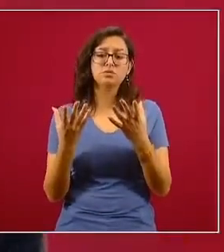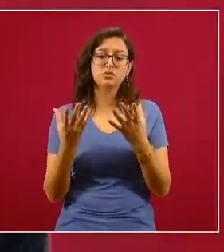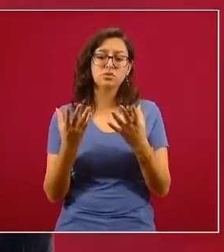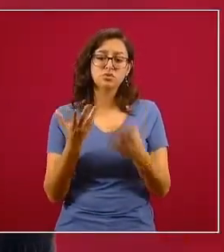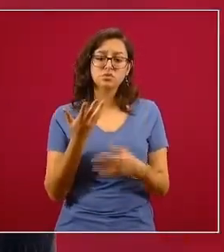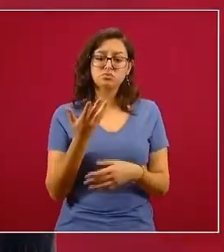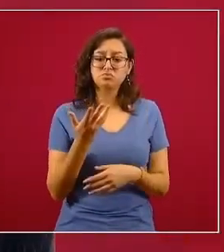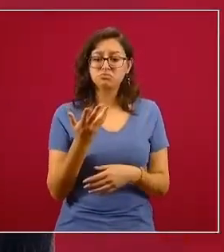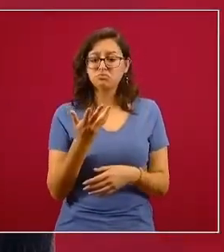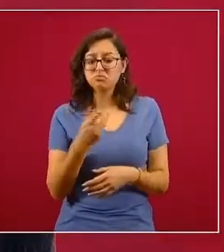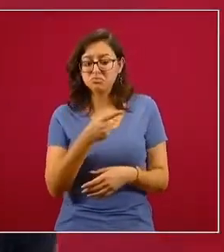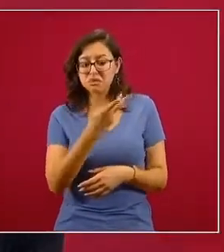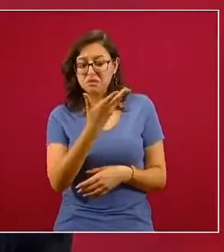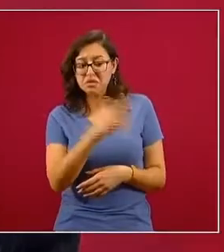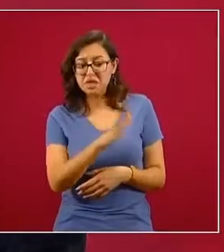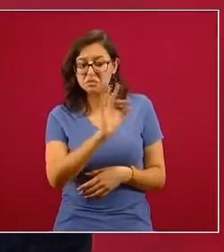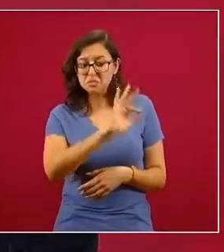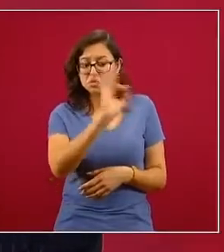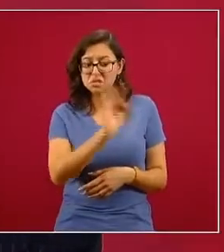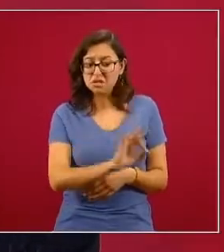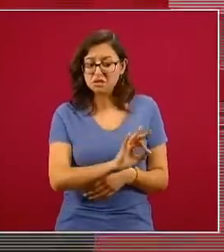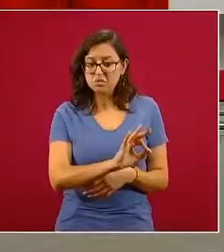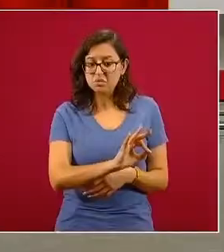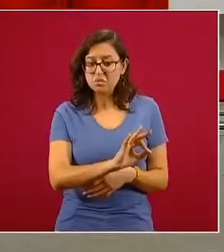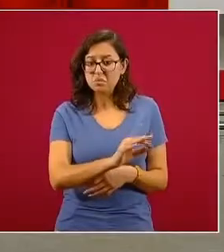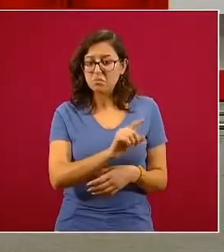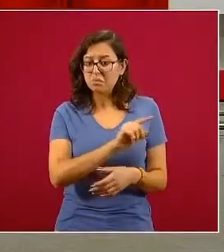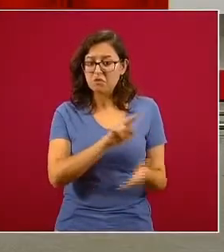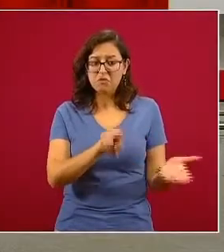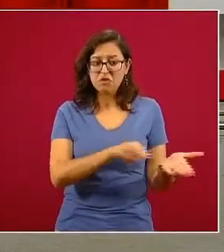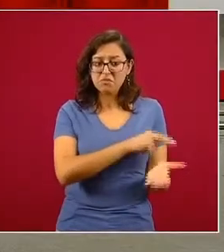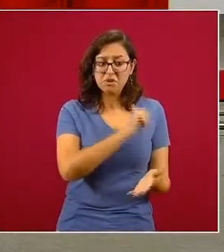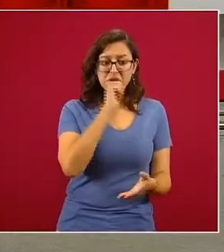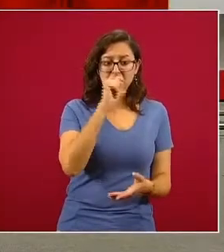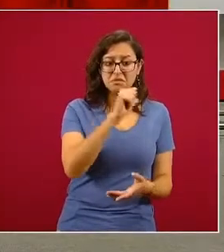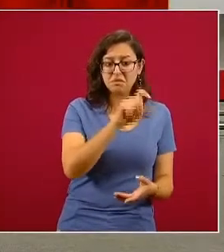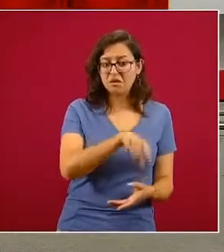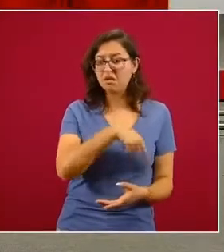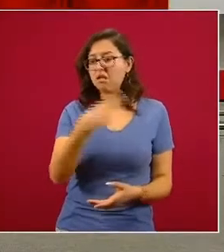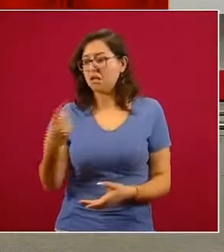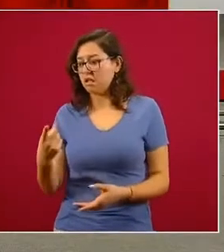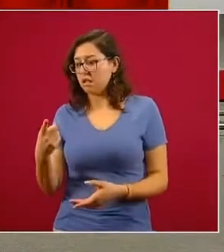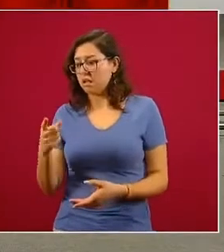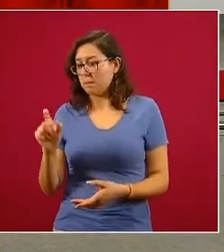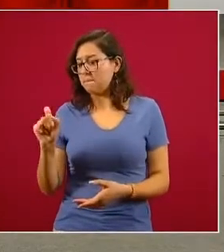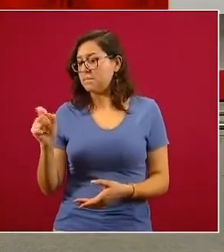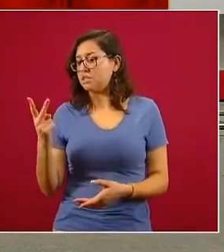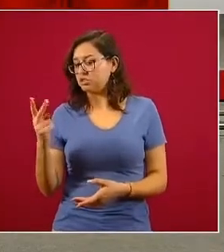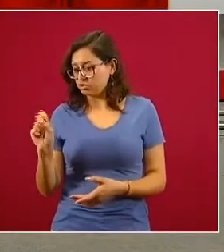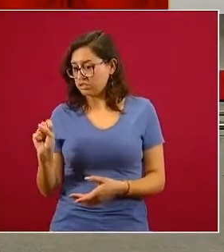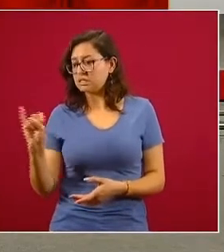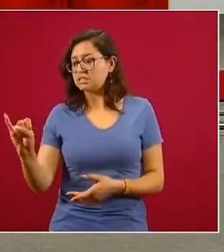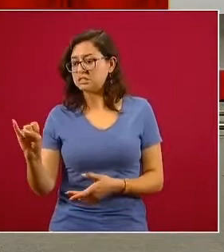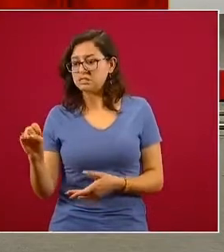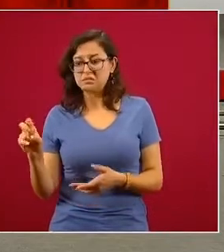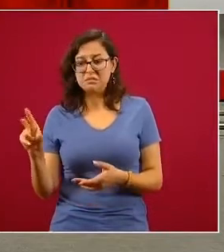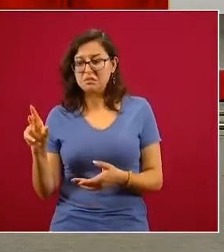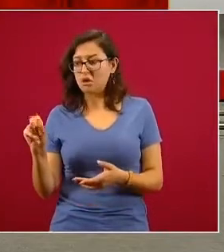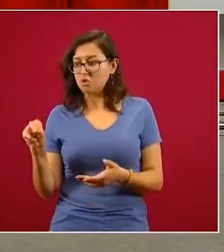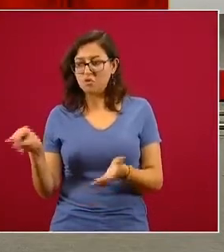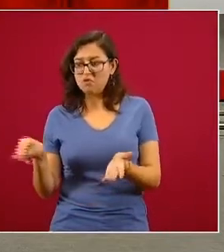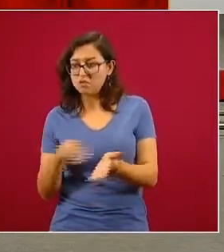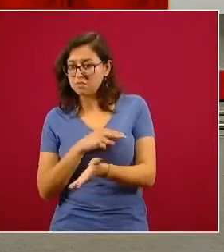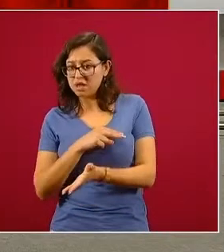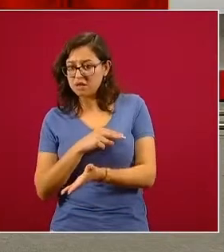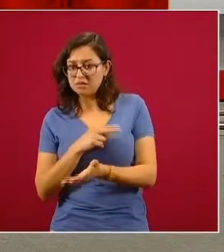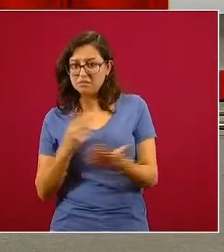estos 10 que no se adhirieron comparado con el porcentaje de los 22 que no se adhirieron.